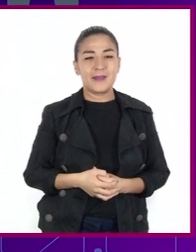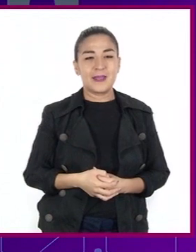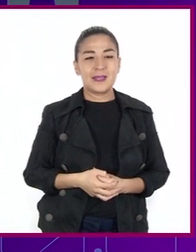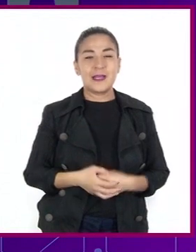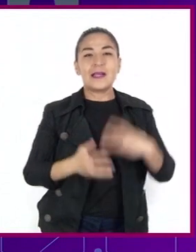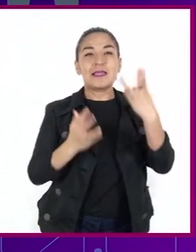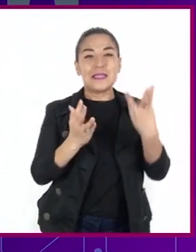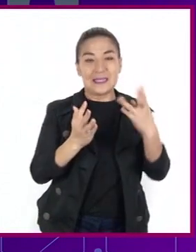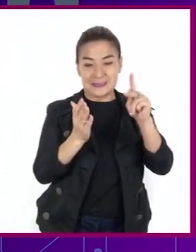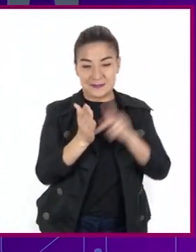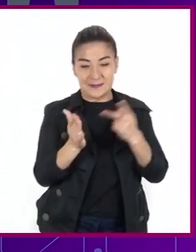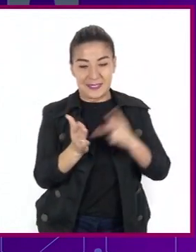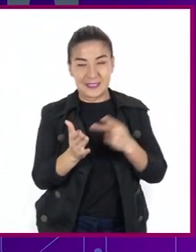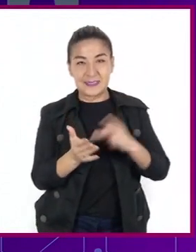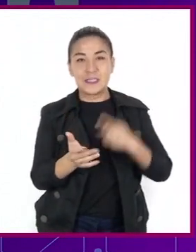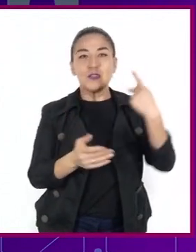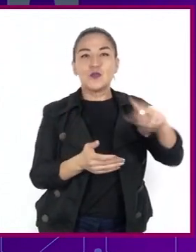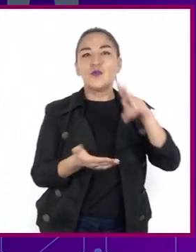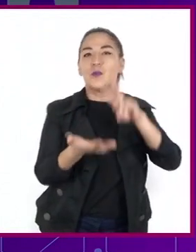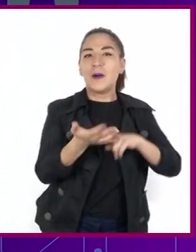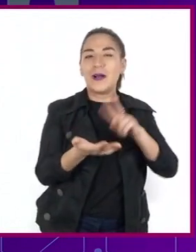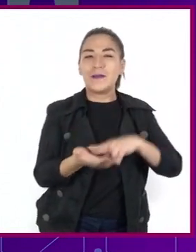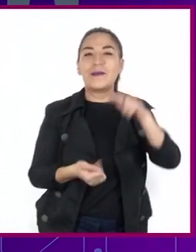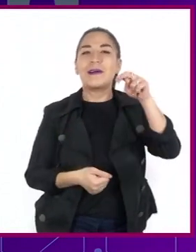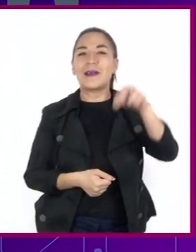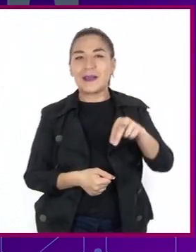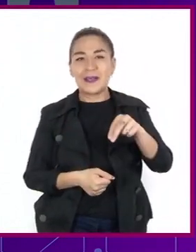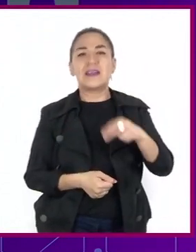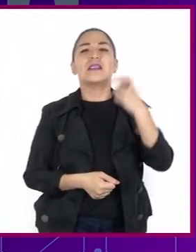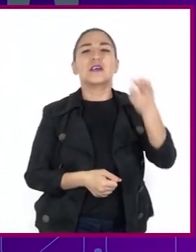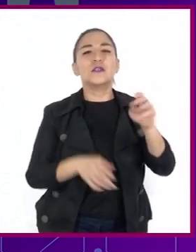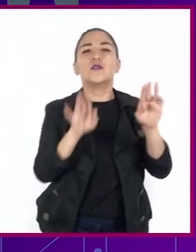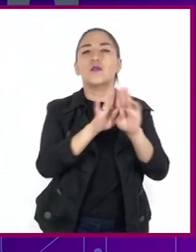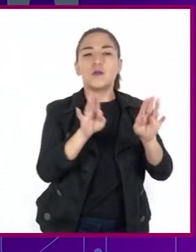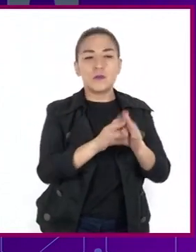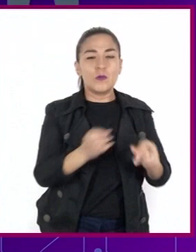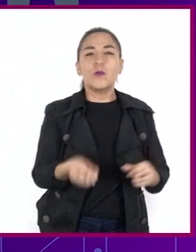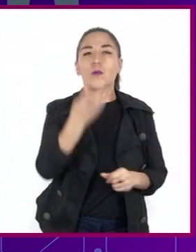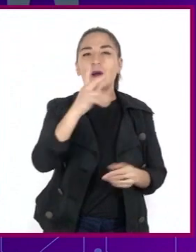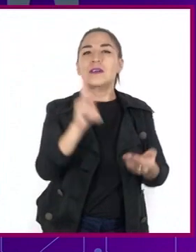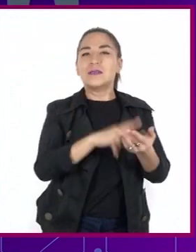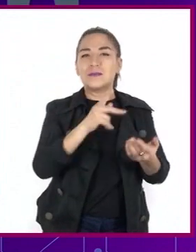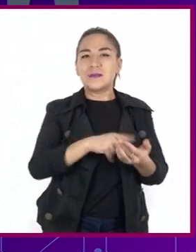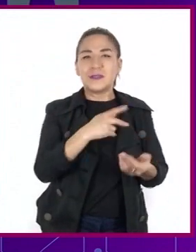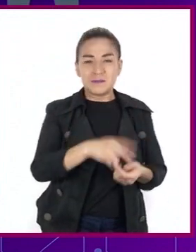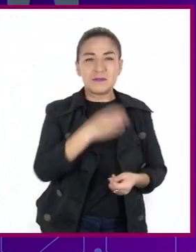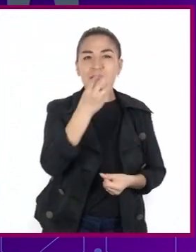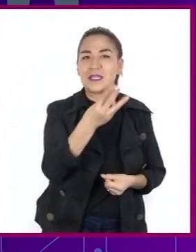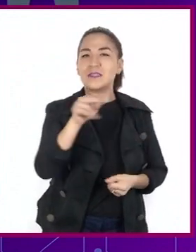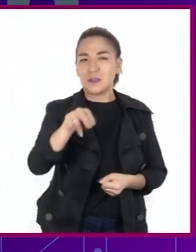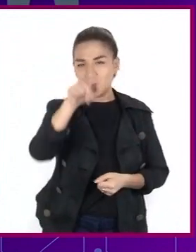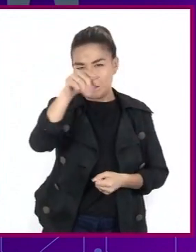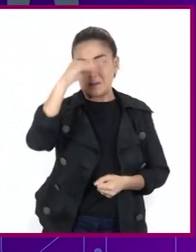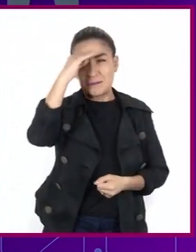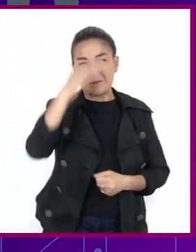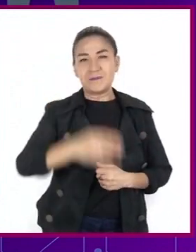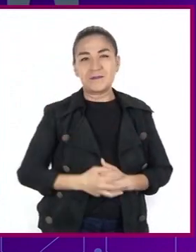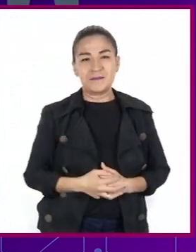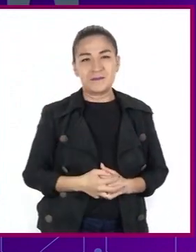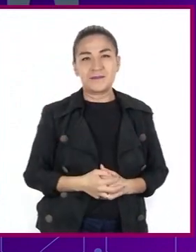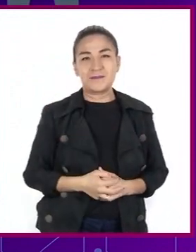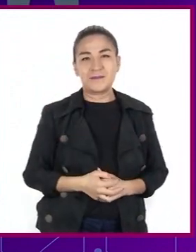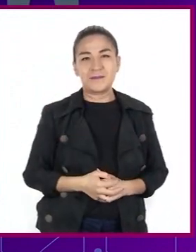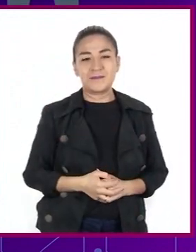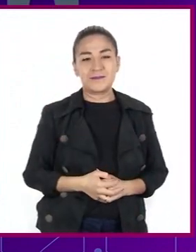veces el valor de n. Entonces, ¿de cuántas partes se forma 3n? Piensen un momento. ¿Ya